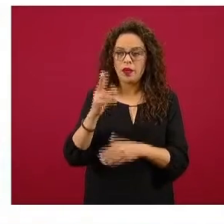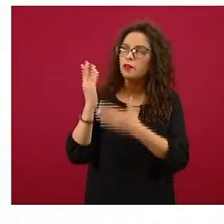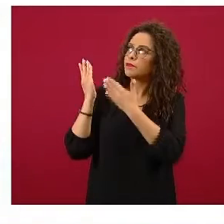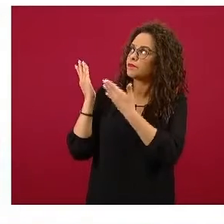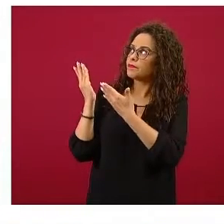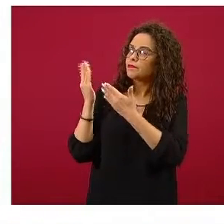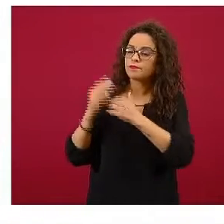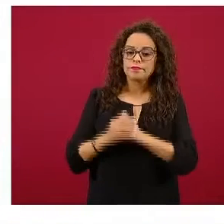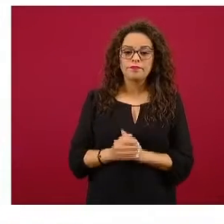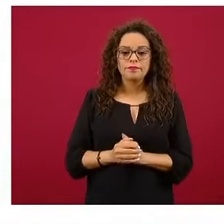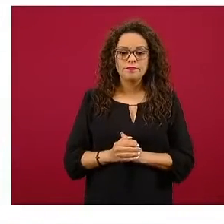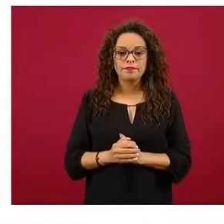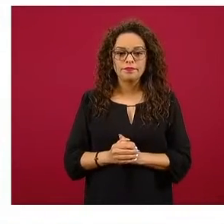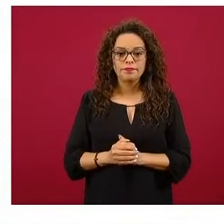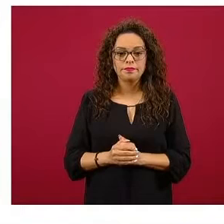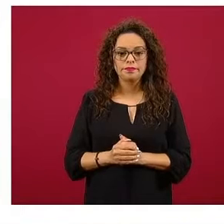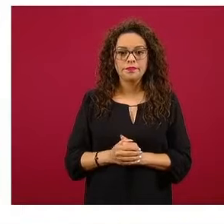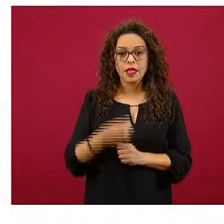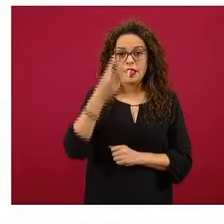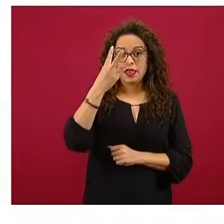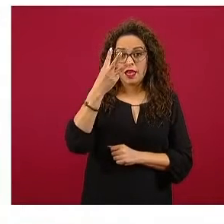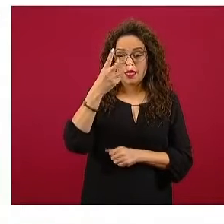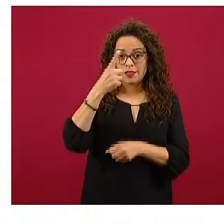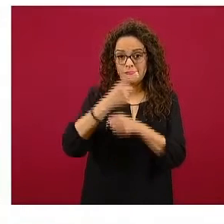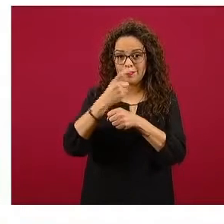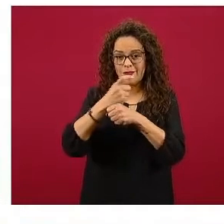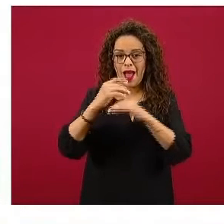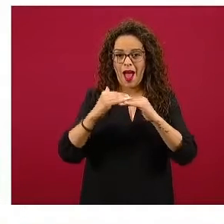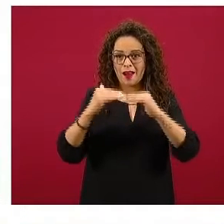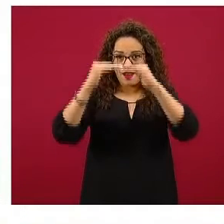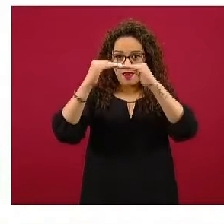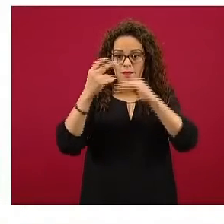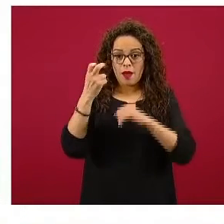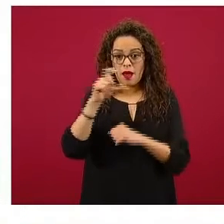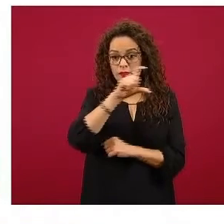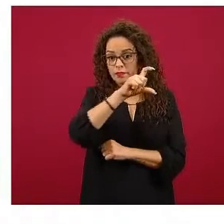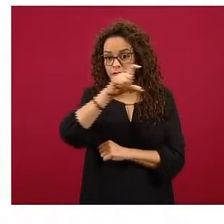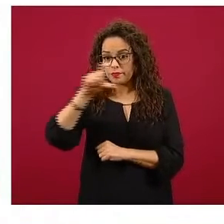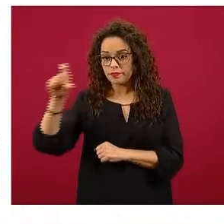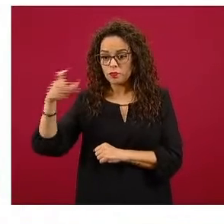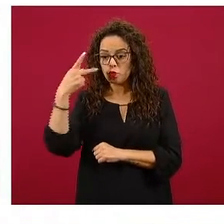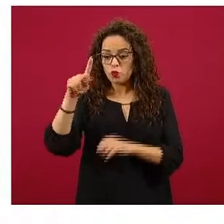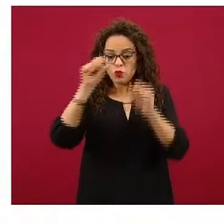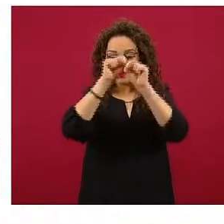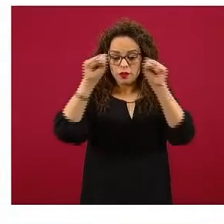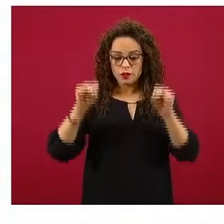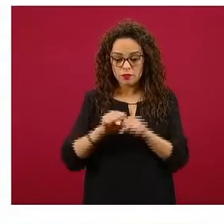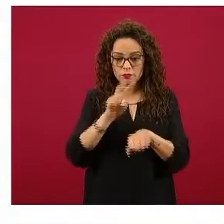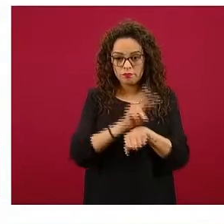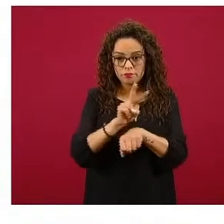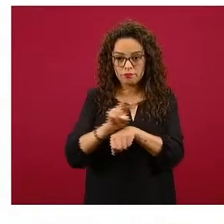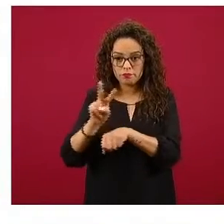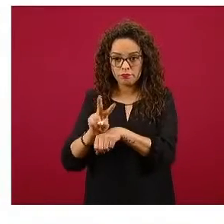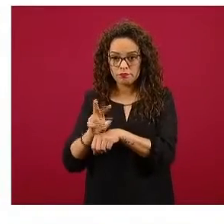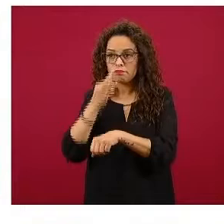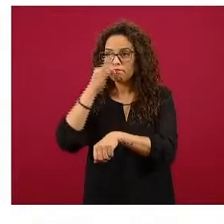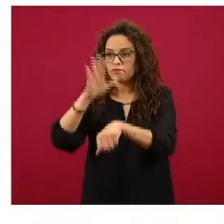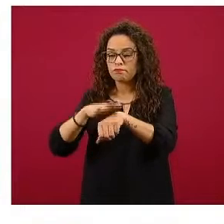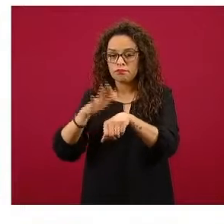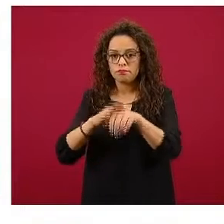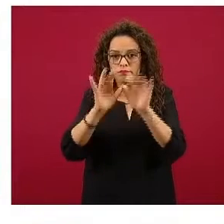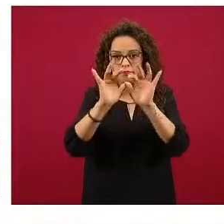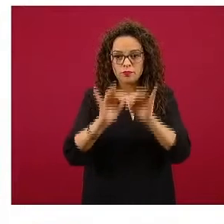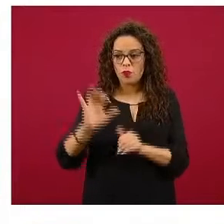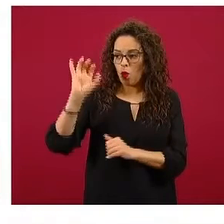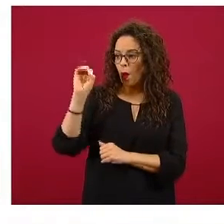y Mediterráneo Oriental, en base a los datos que ellos proveen de sus sistemas de vigilancia a la Organización Mundial de la Salud, pues